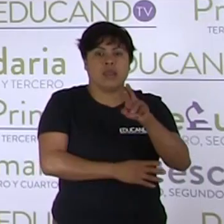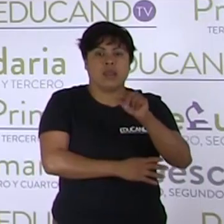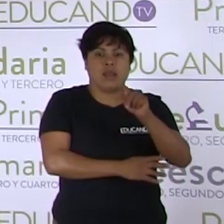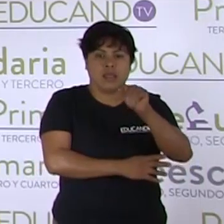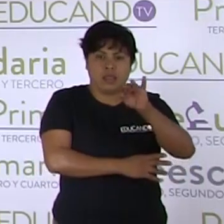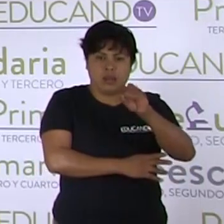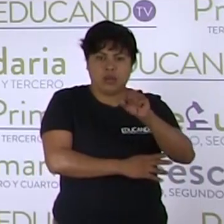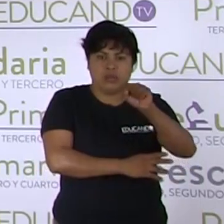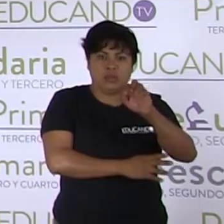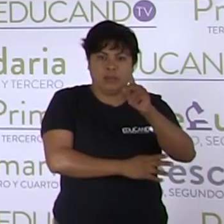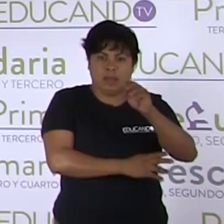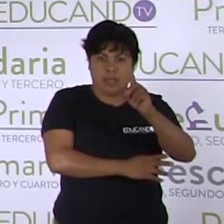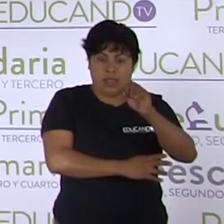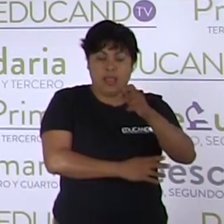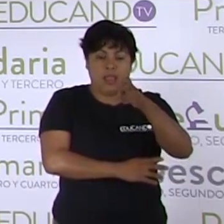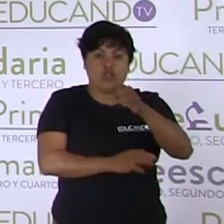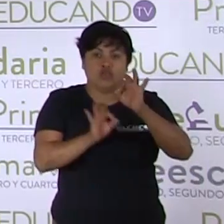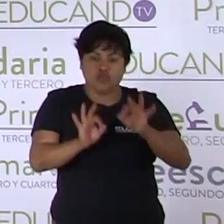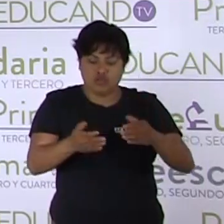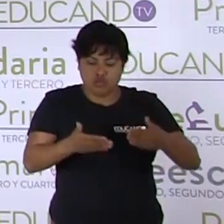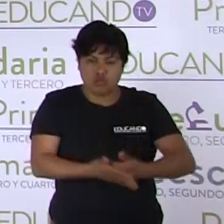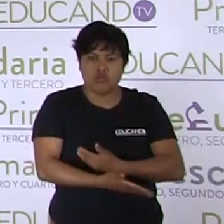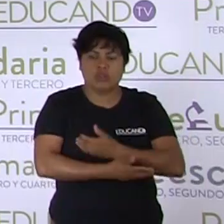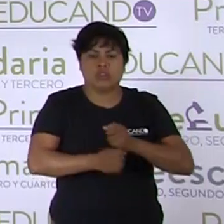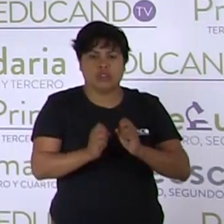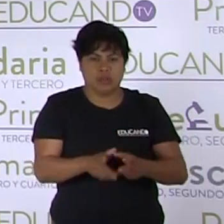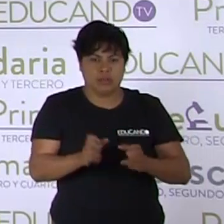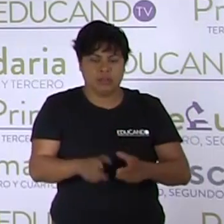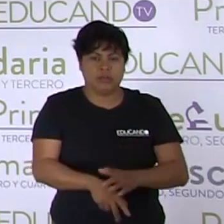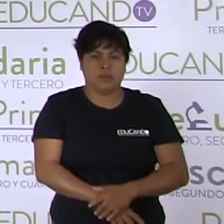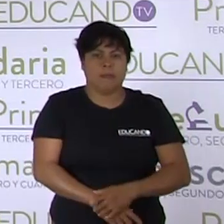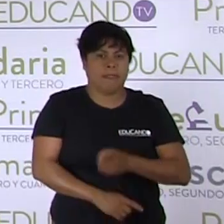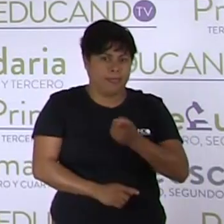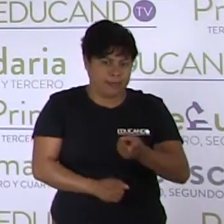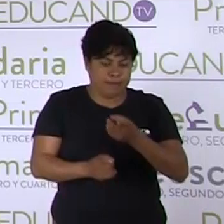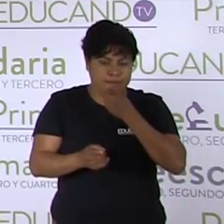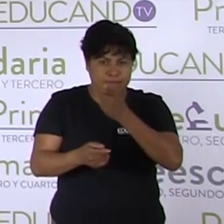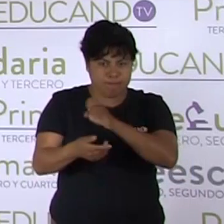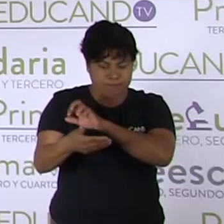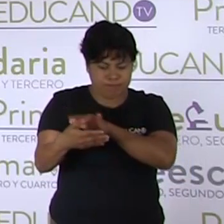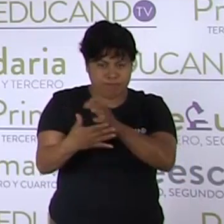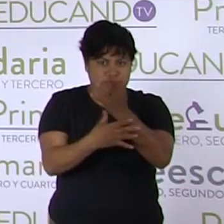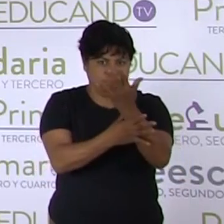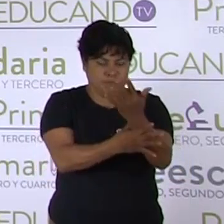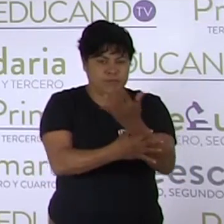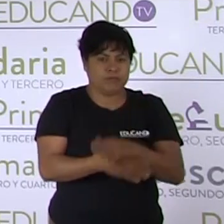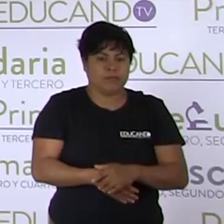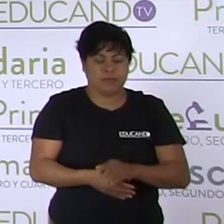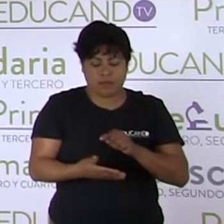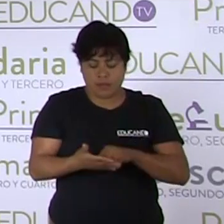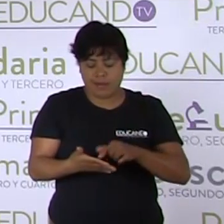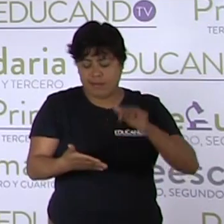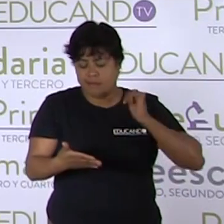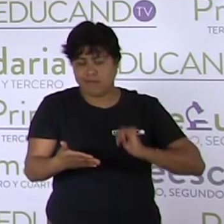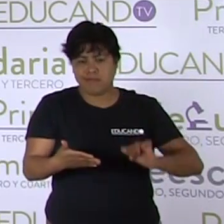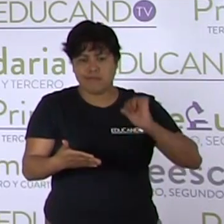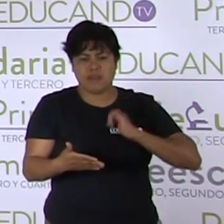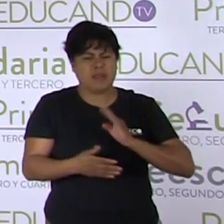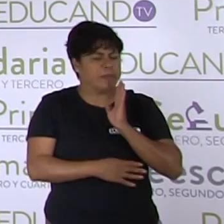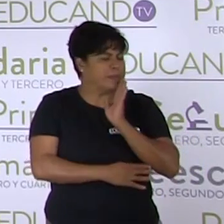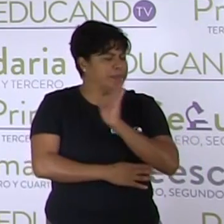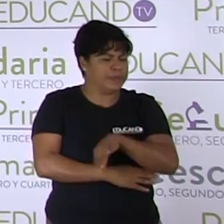Cepeda, chiapaneco, y dice de la siguiente manera: el primitivo es un mal